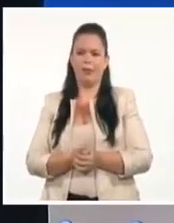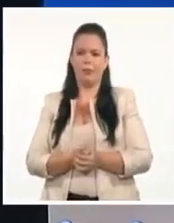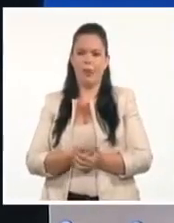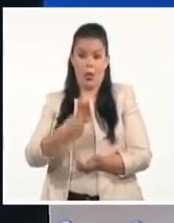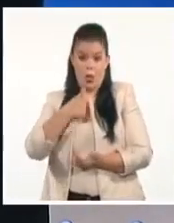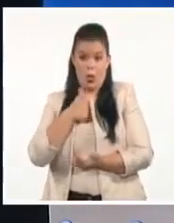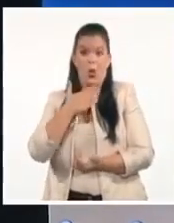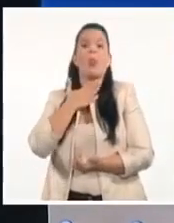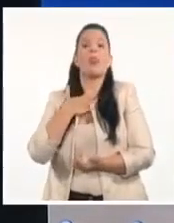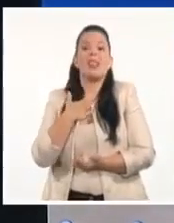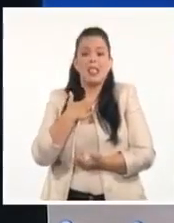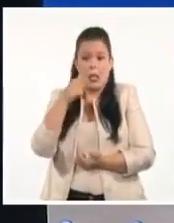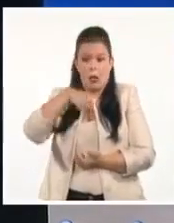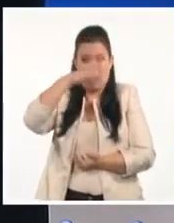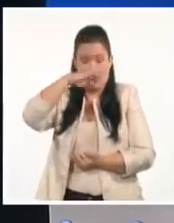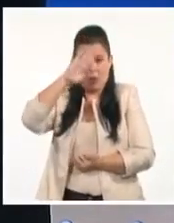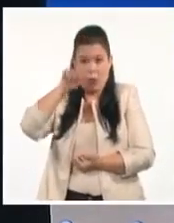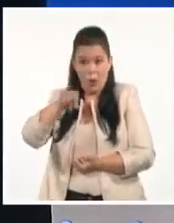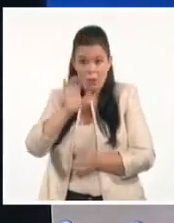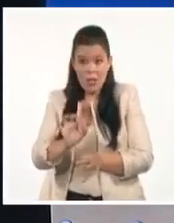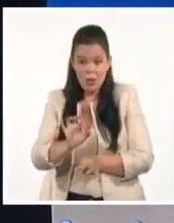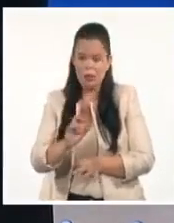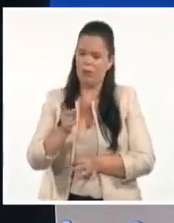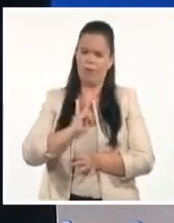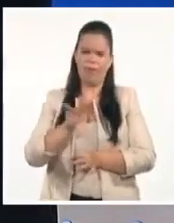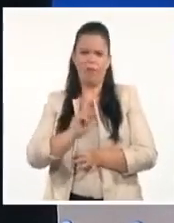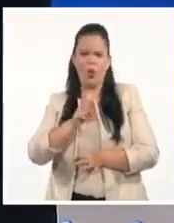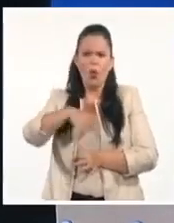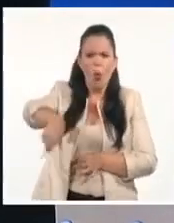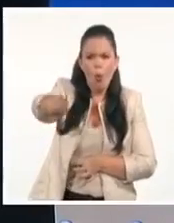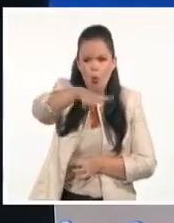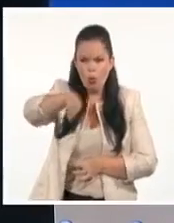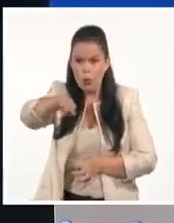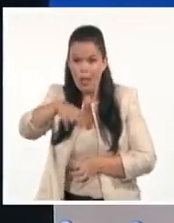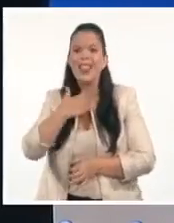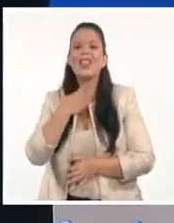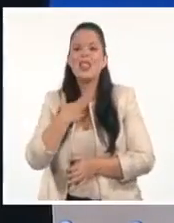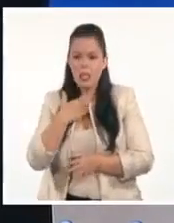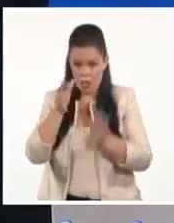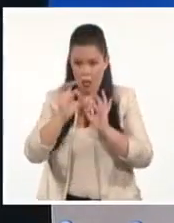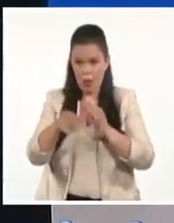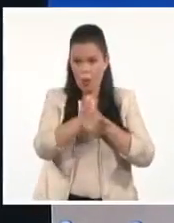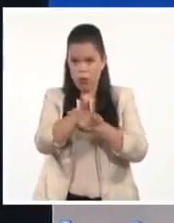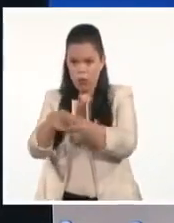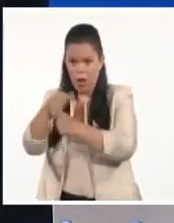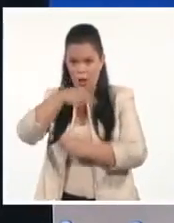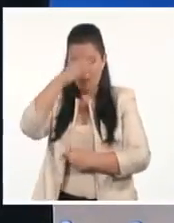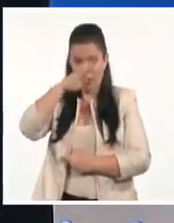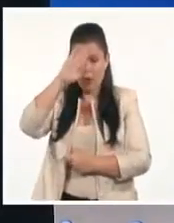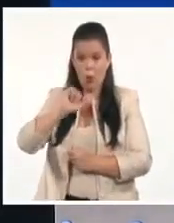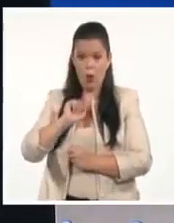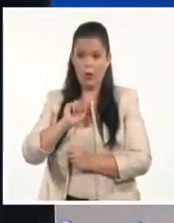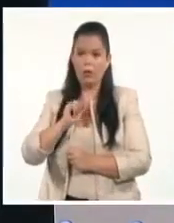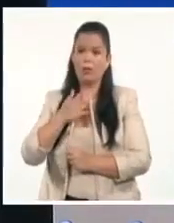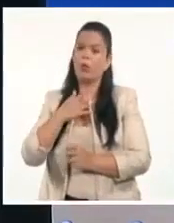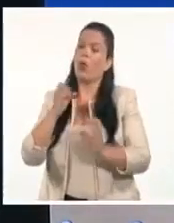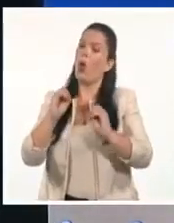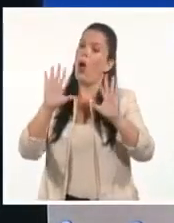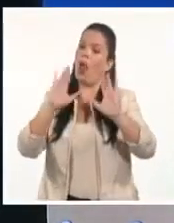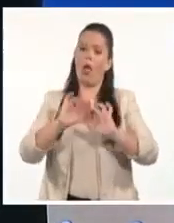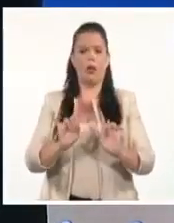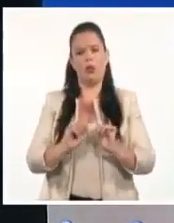cubano. Espero que usted, que me está escuchando ahora mismo, tampoco lo desee. Entonces comprenderá que para mí, quien llama